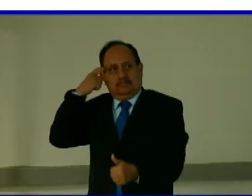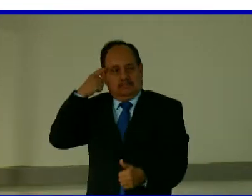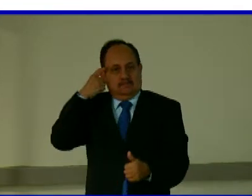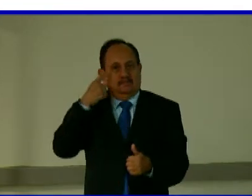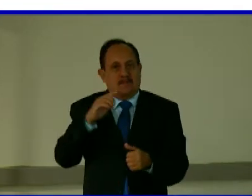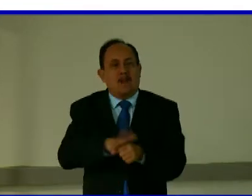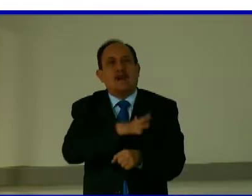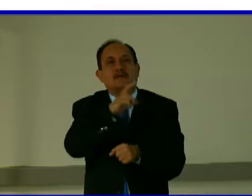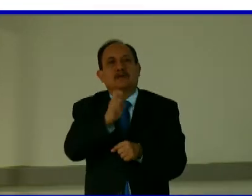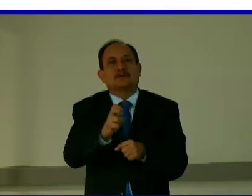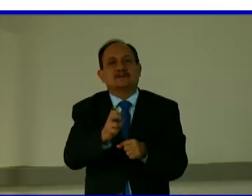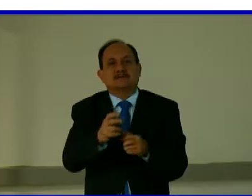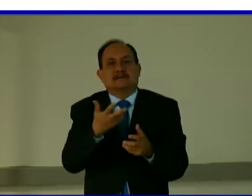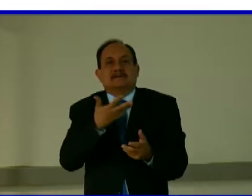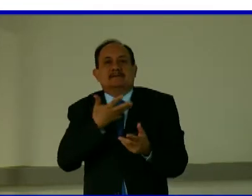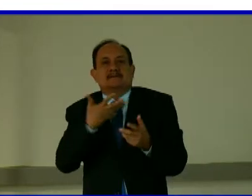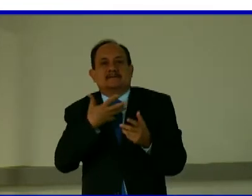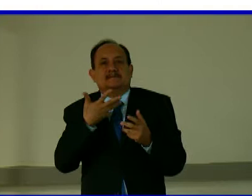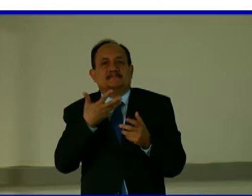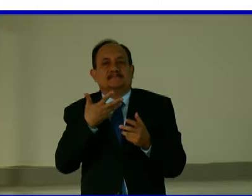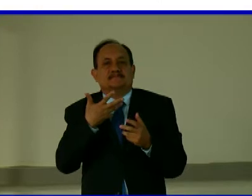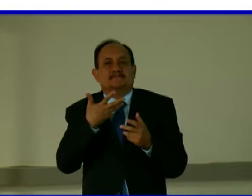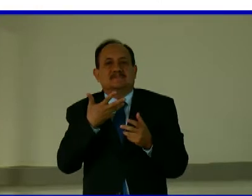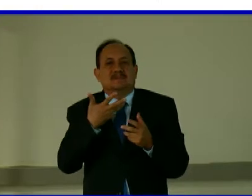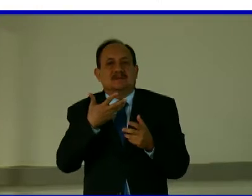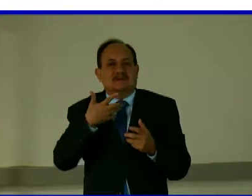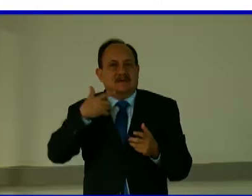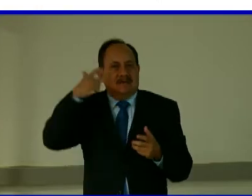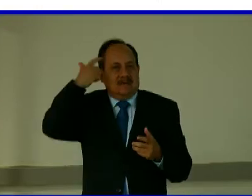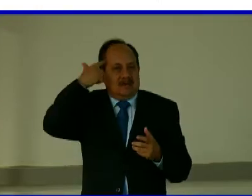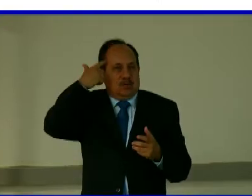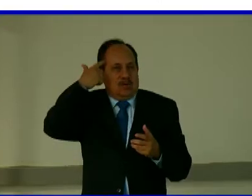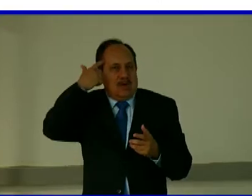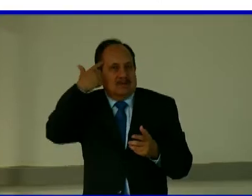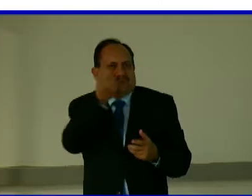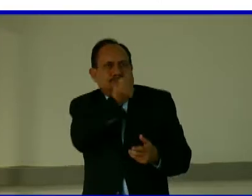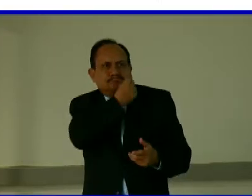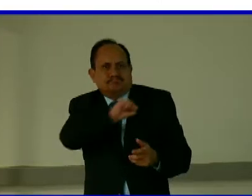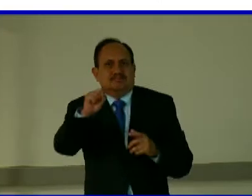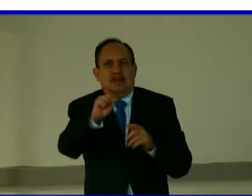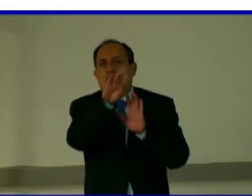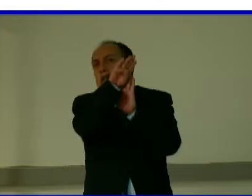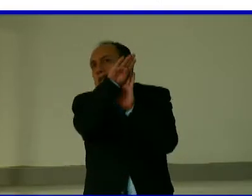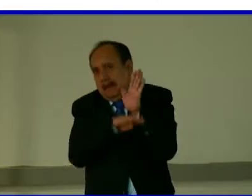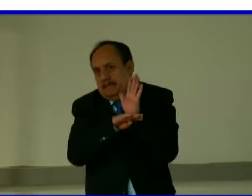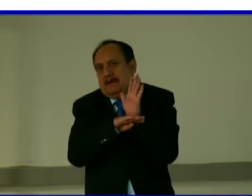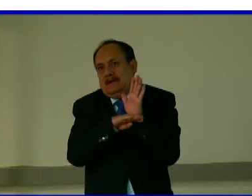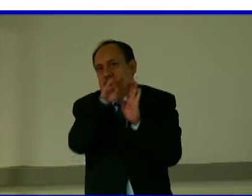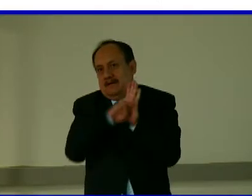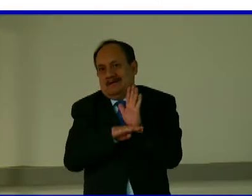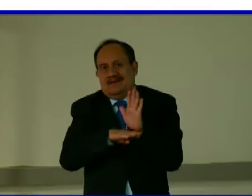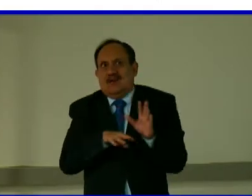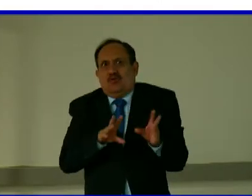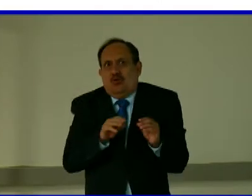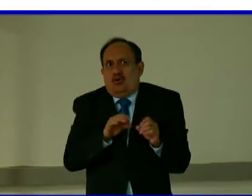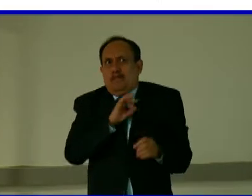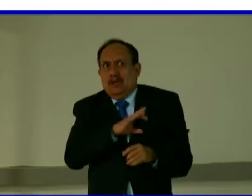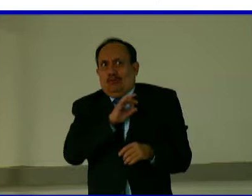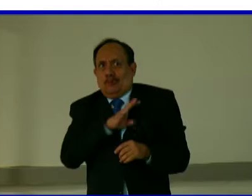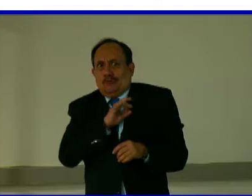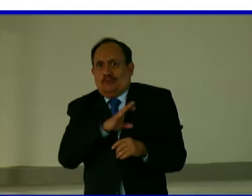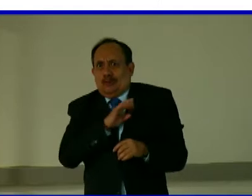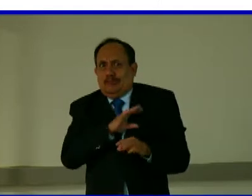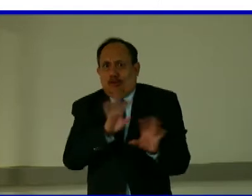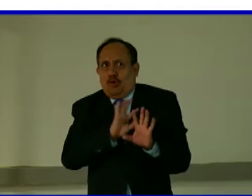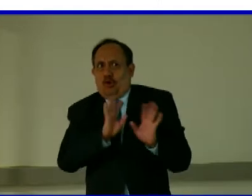cual vamos a tener una disminución en las destrezas porque no hay práctica. Y también afecta la fluidez